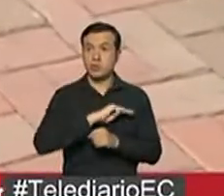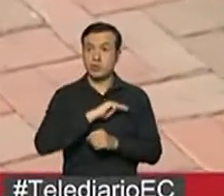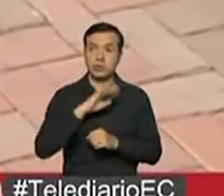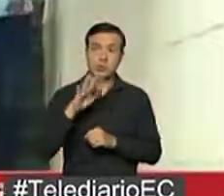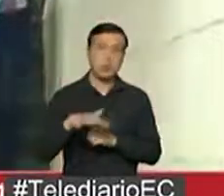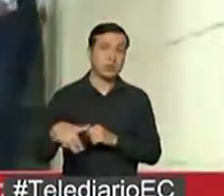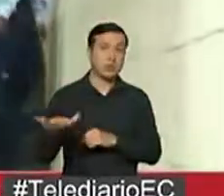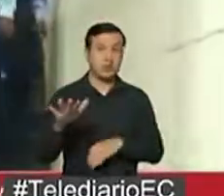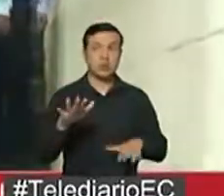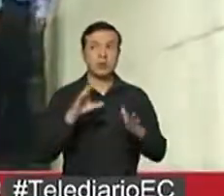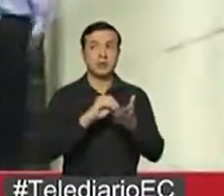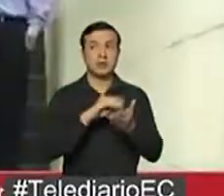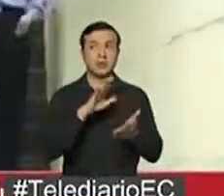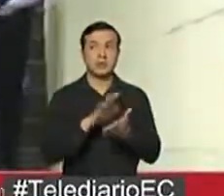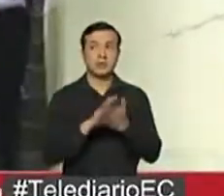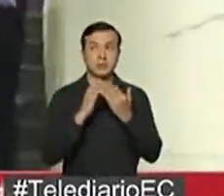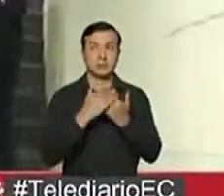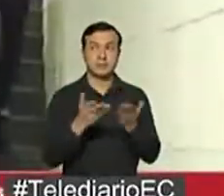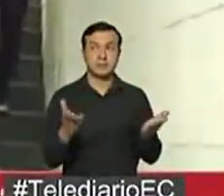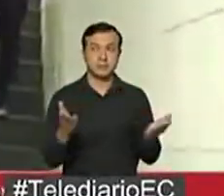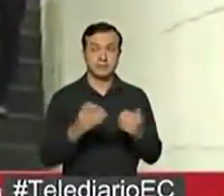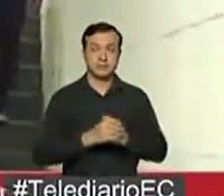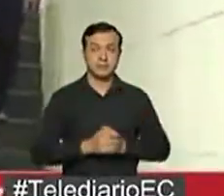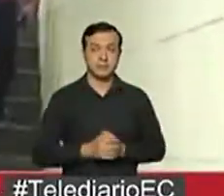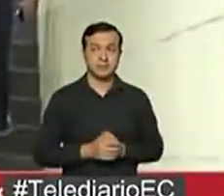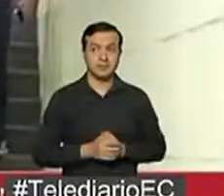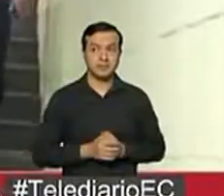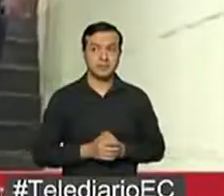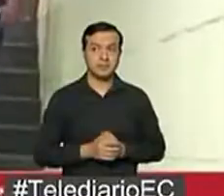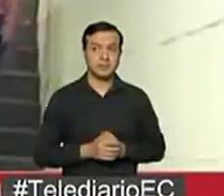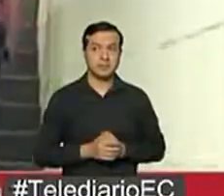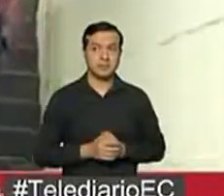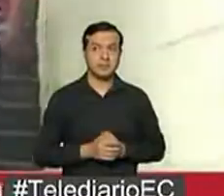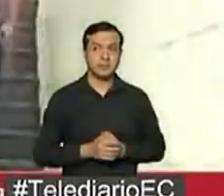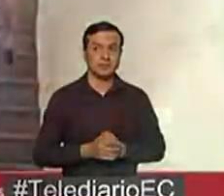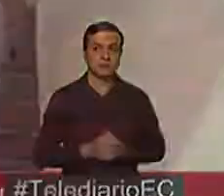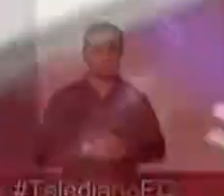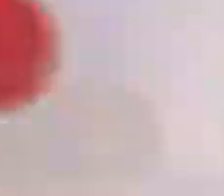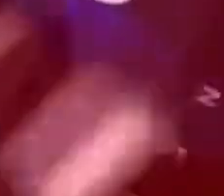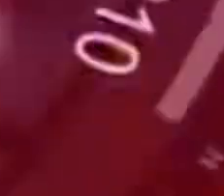para también implementarlo luís alfredo zúñiga medios públicos